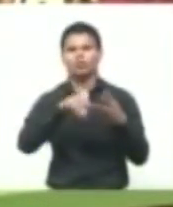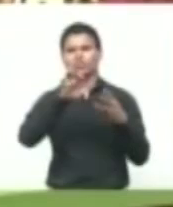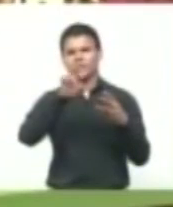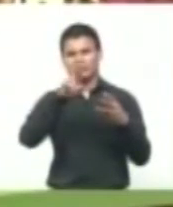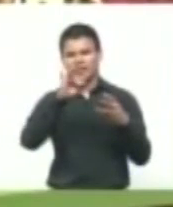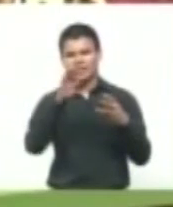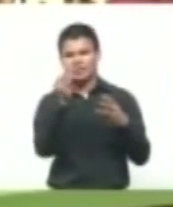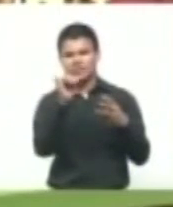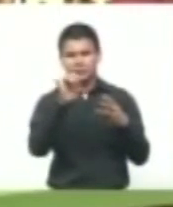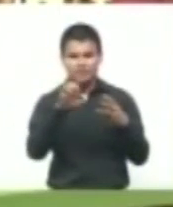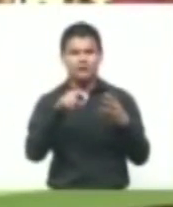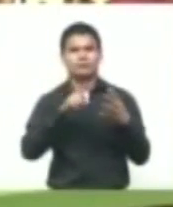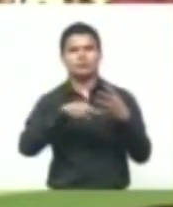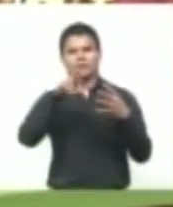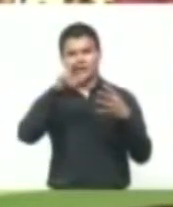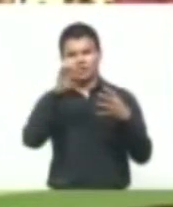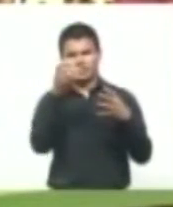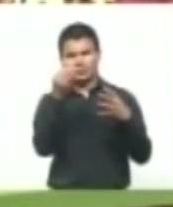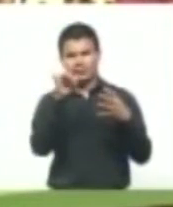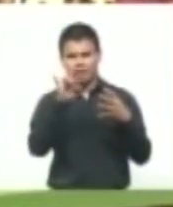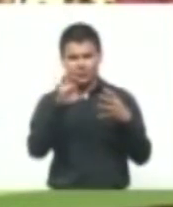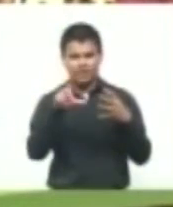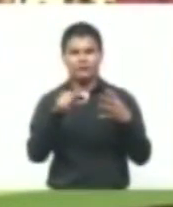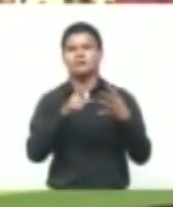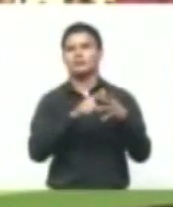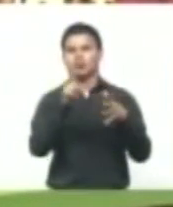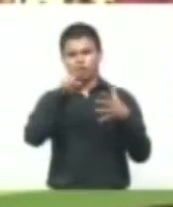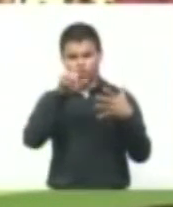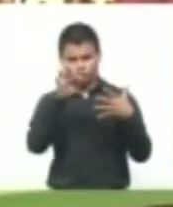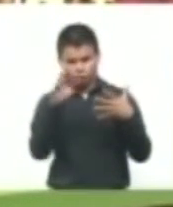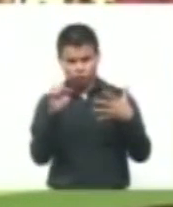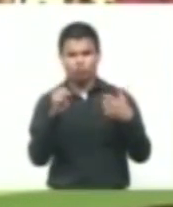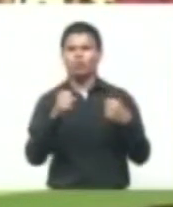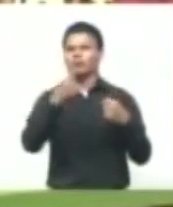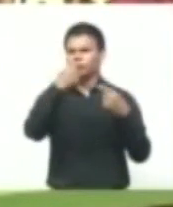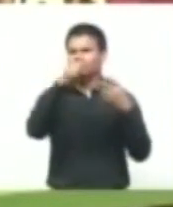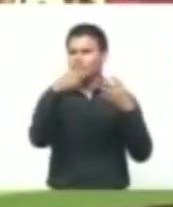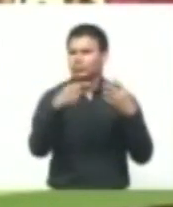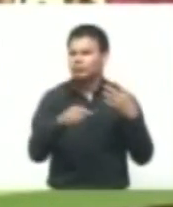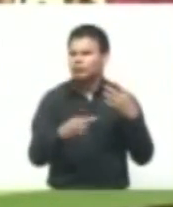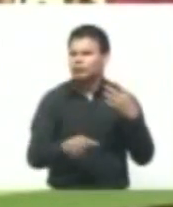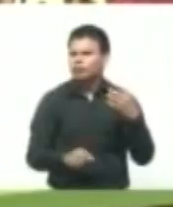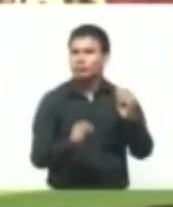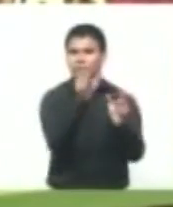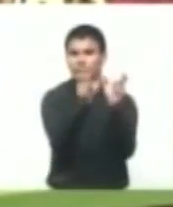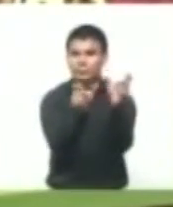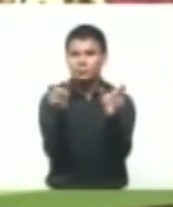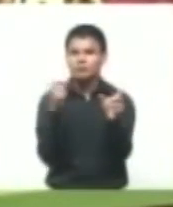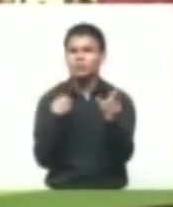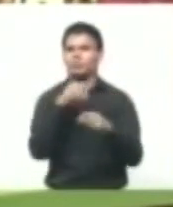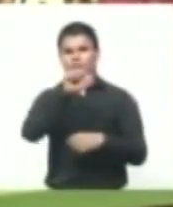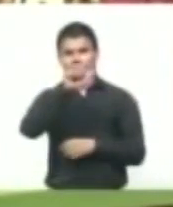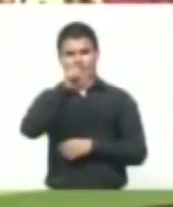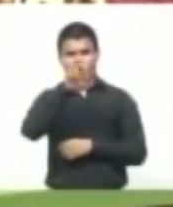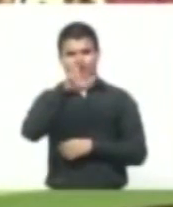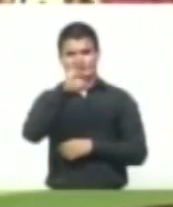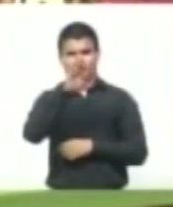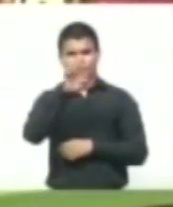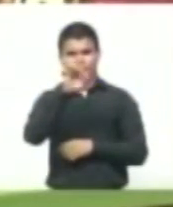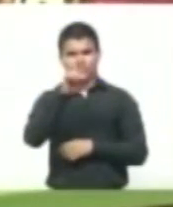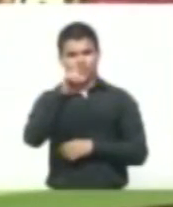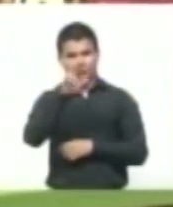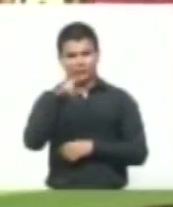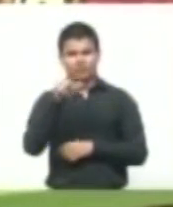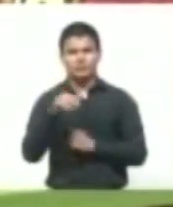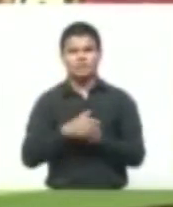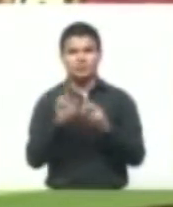Valdés, Raquel Vergara. Allí conectadita está Ángela Soto, Lady Flores, Elkin Rivera, Alfredo Daza y Luz Santi Noriega. Así es,